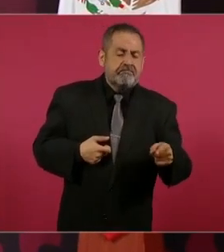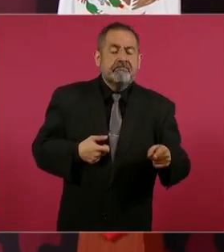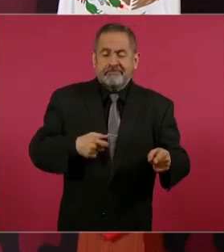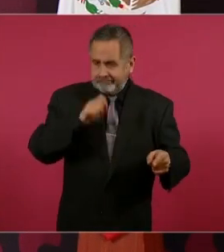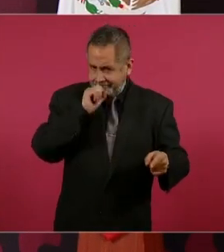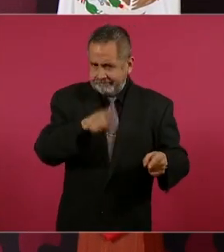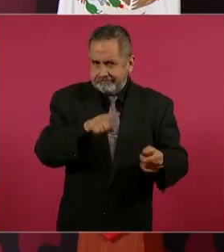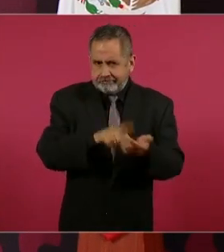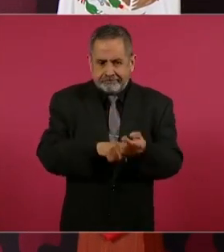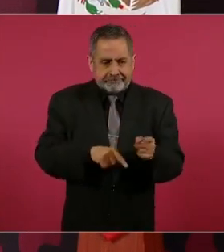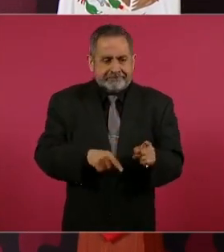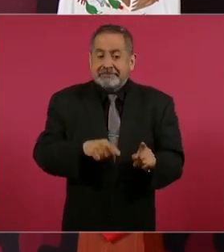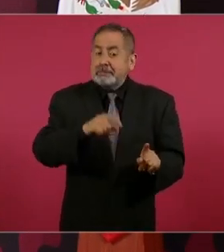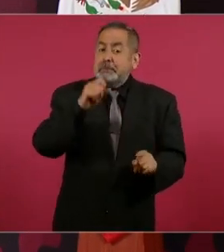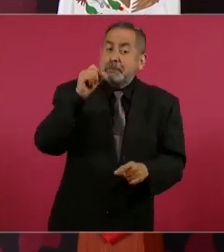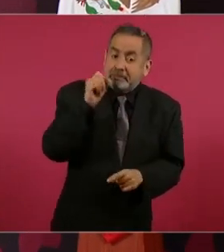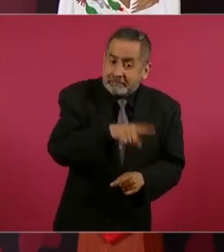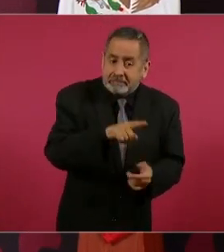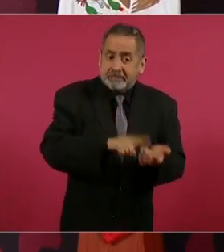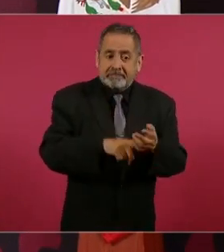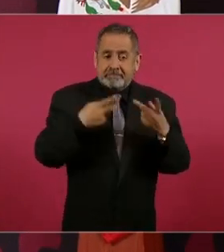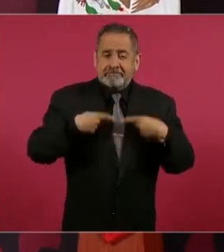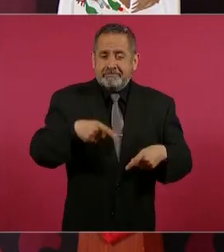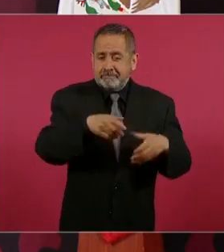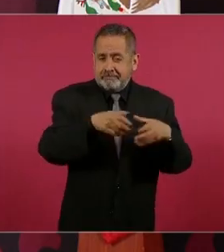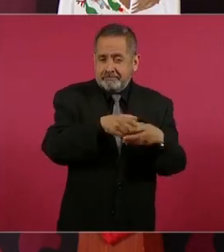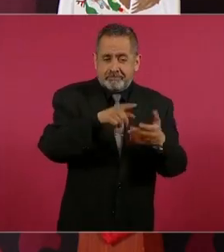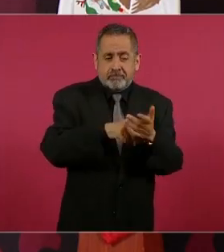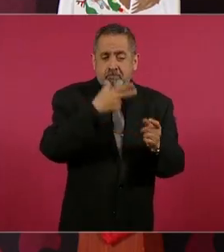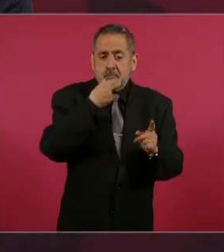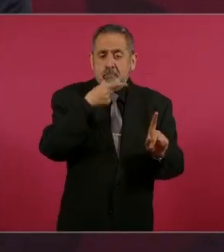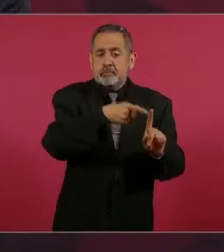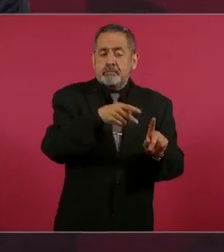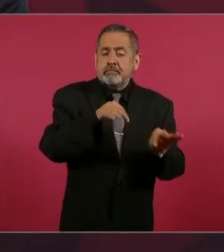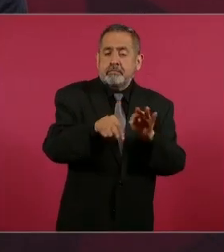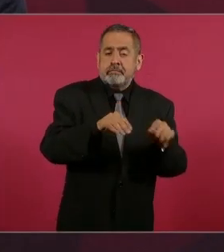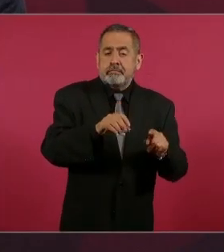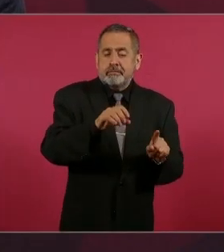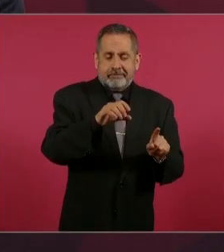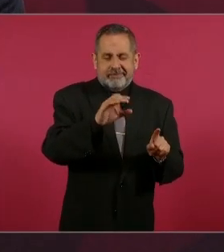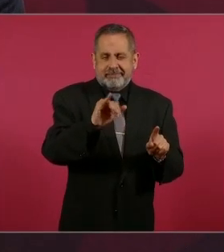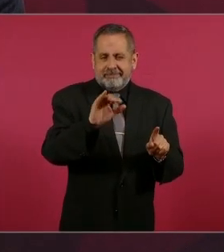elemento del CISEN o del